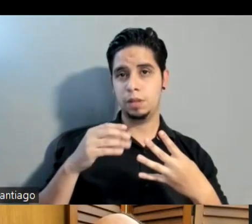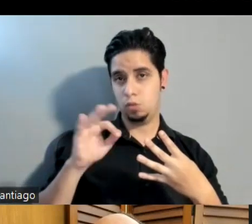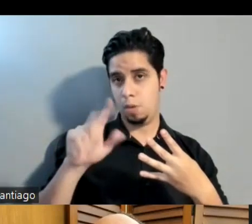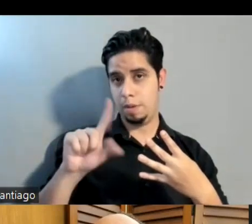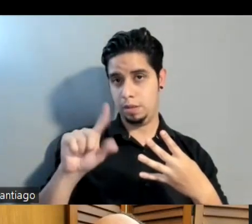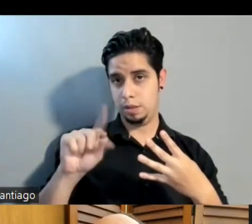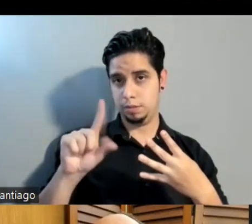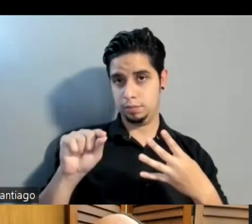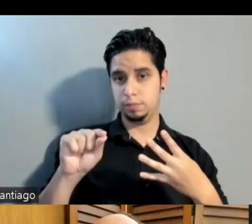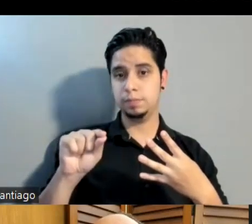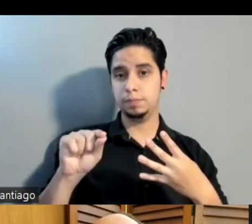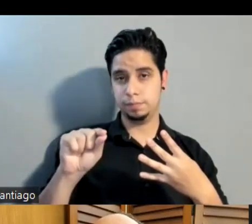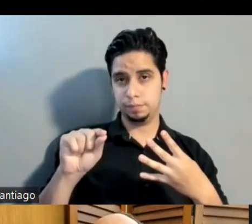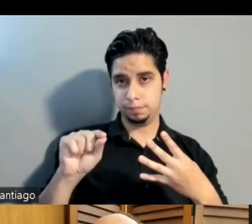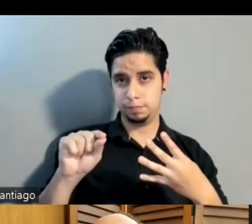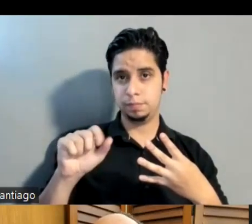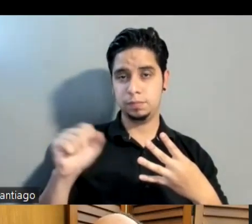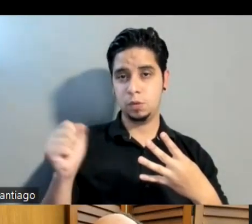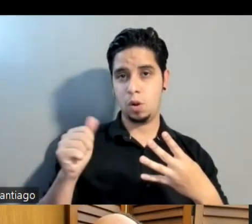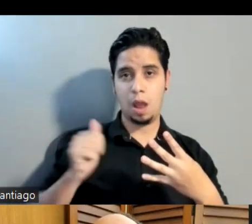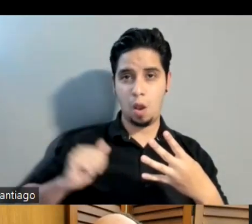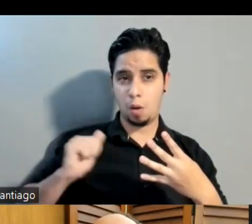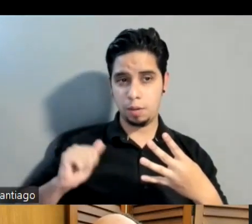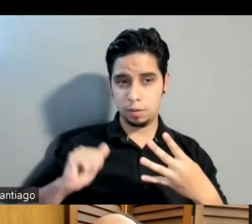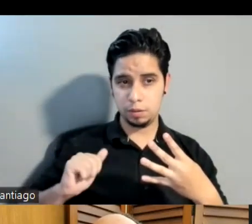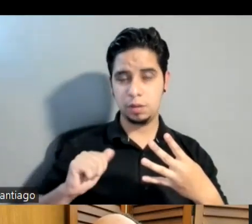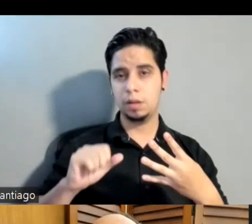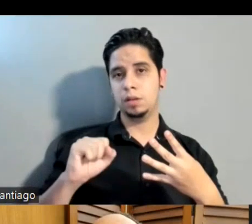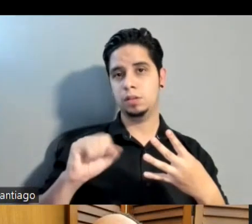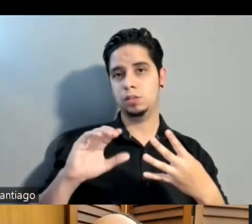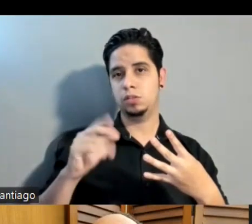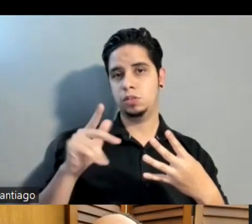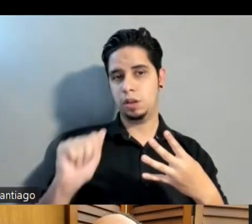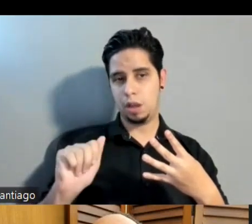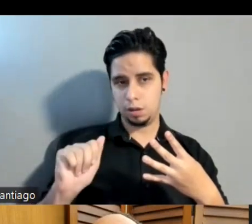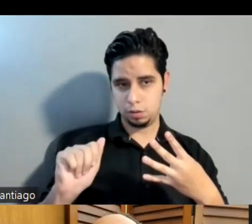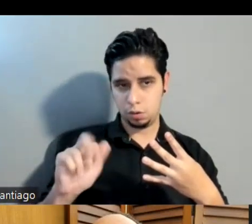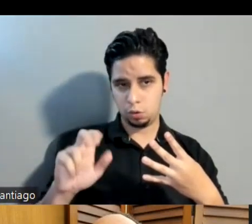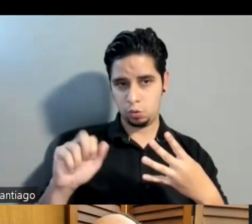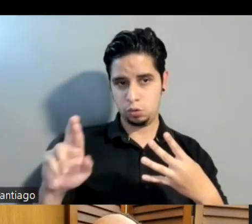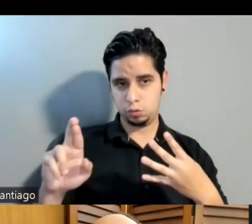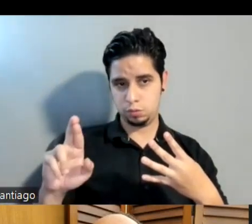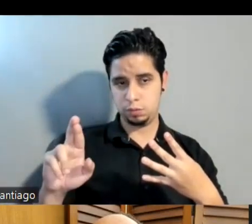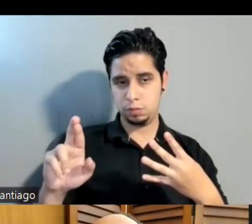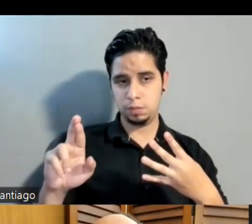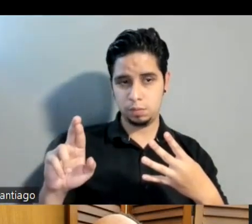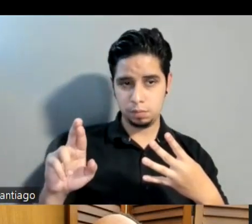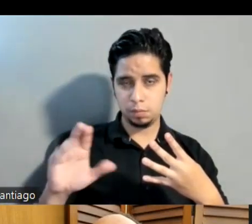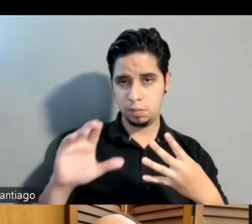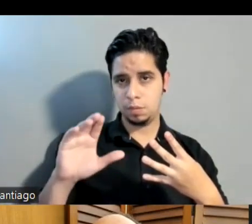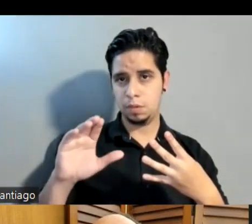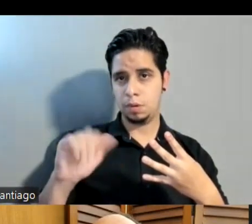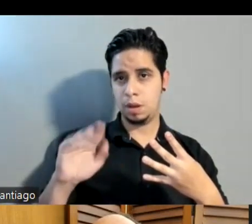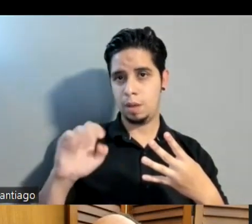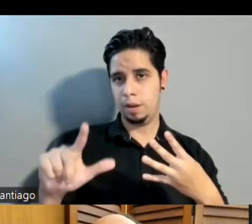1920. Con la obra teatral checa, Rur, de Kabel